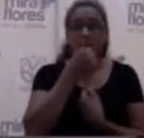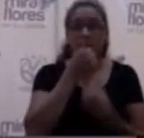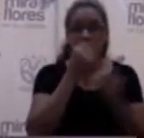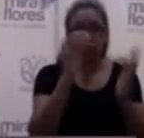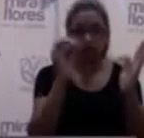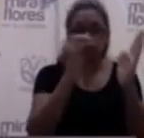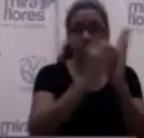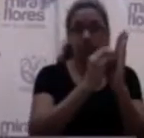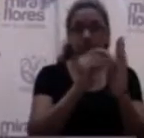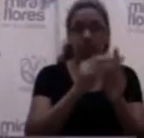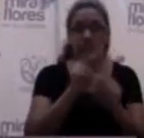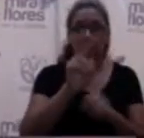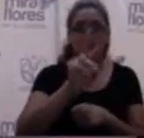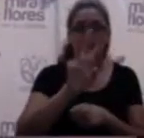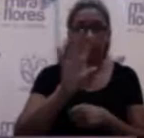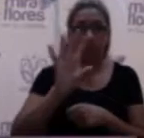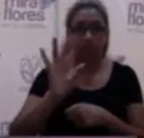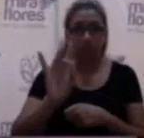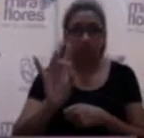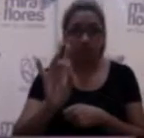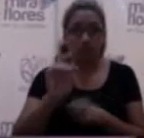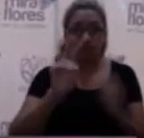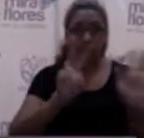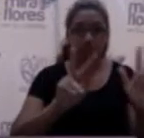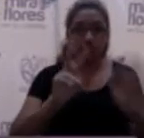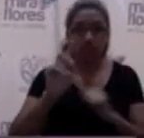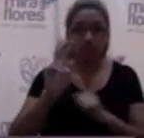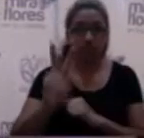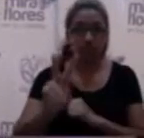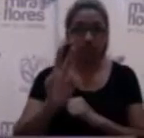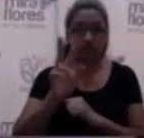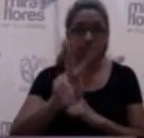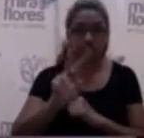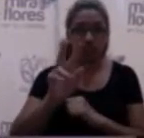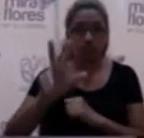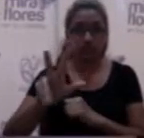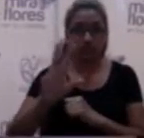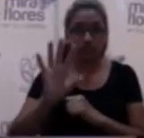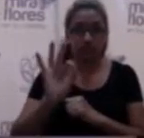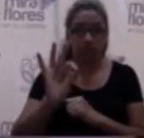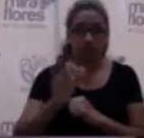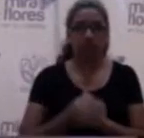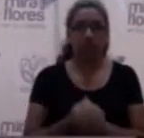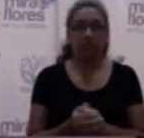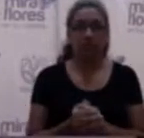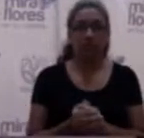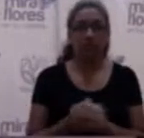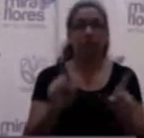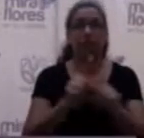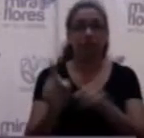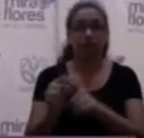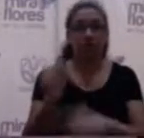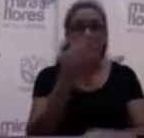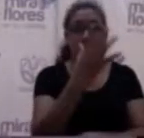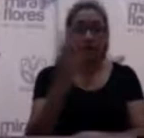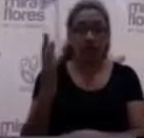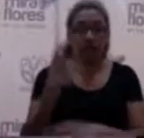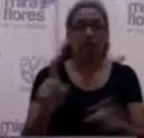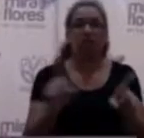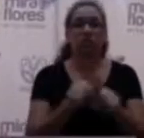tiene un código registrado que es el 23.72.239. Componentes son instalación de islas